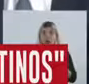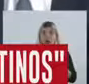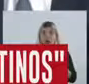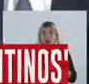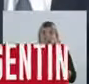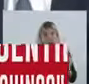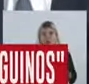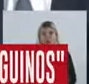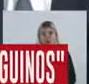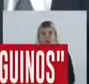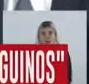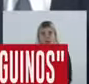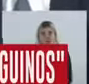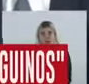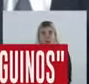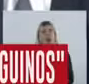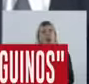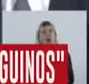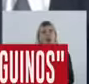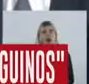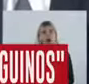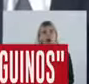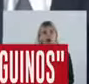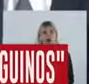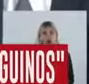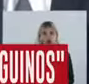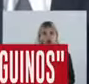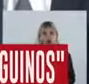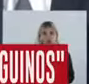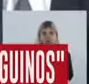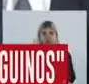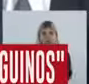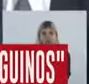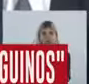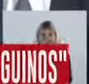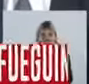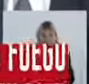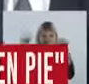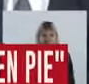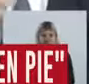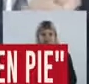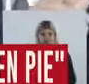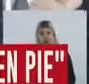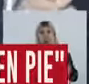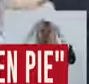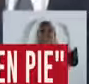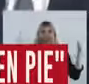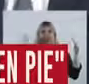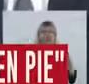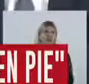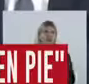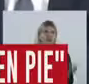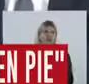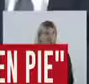empezar a trabajar para que finalmente lo tengan. Y no que tengan un techo, como bien dijo Jorge,